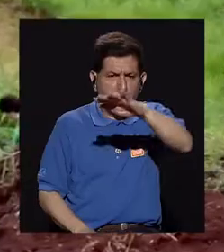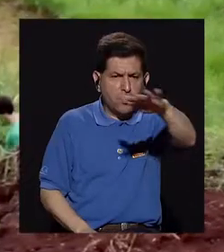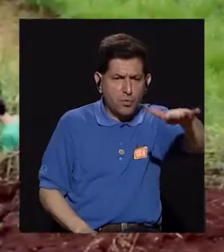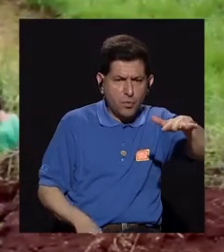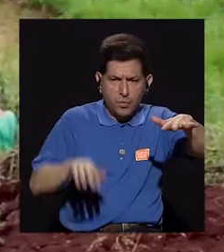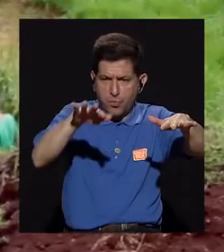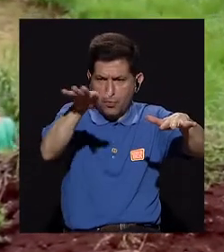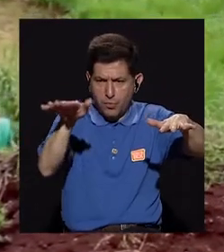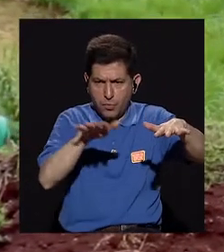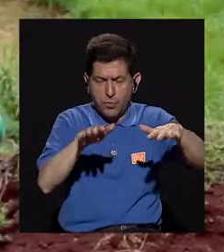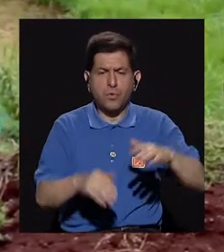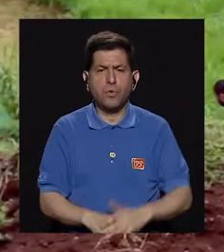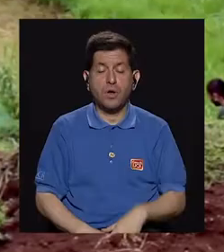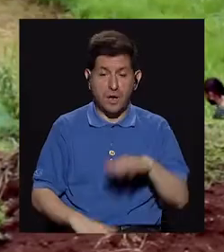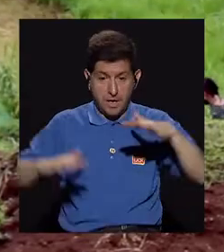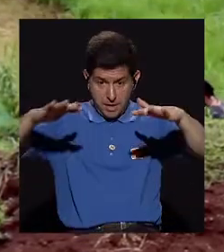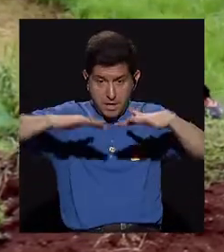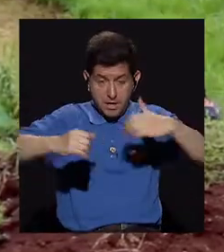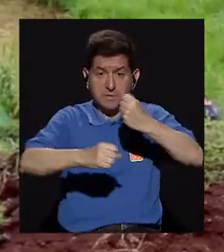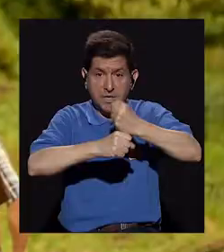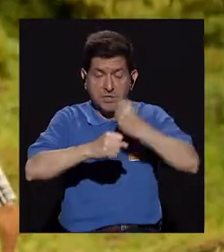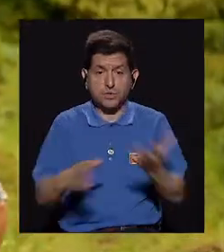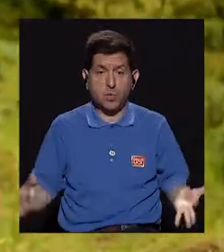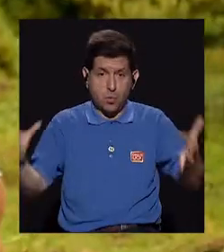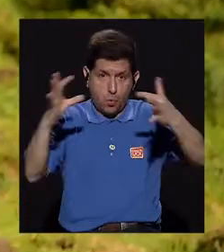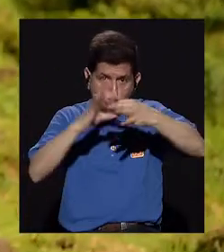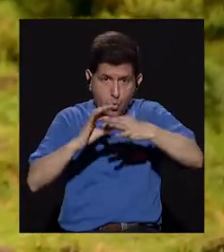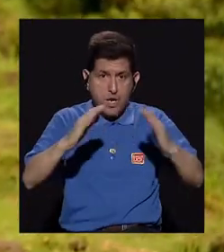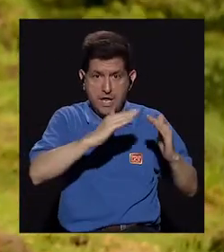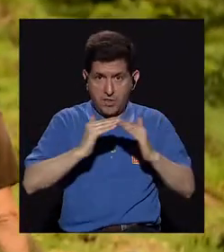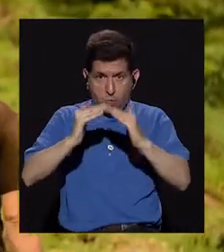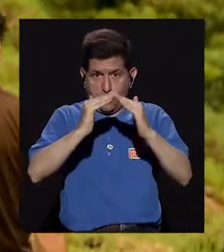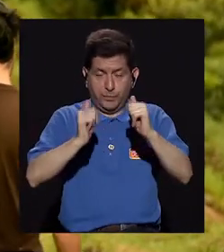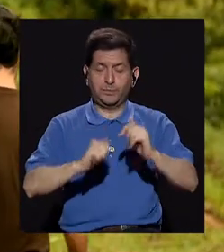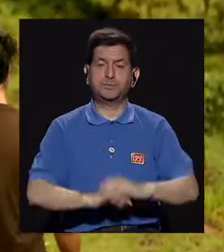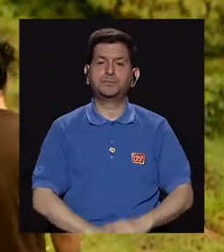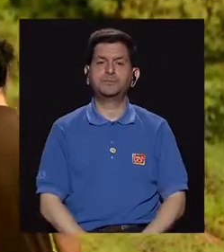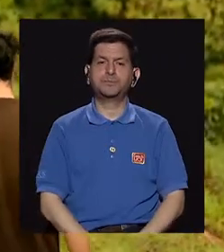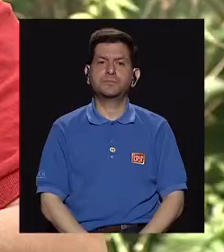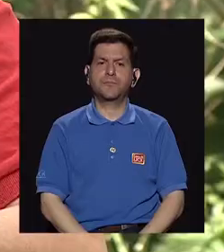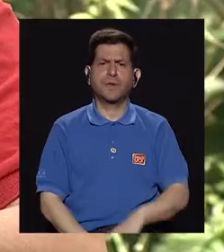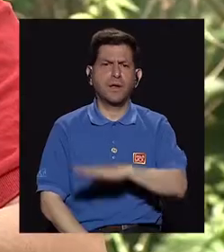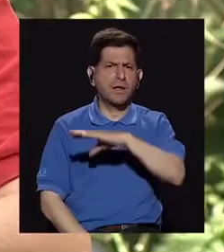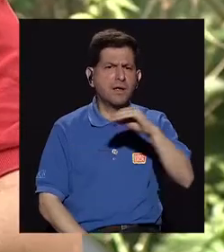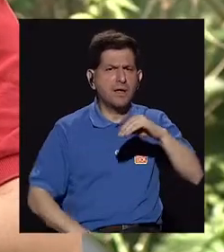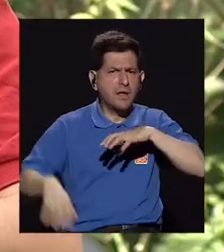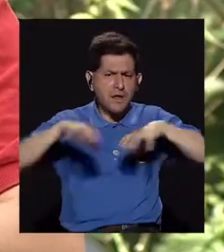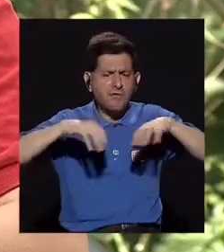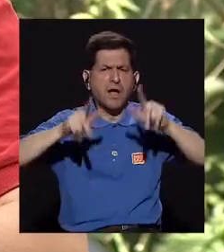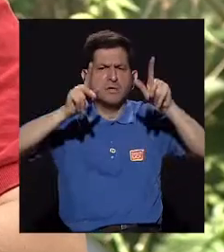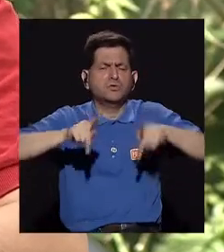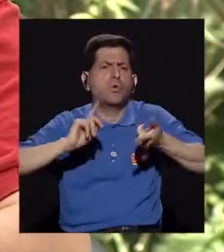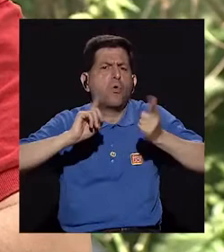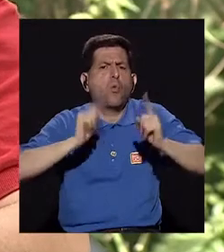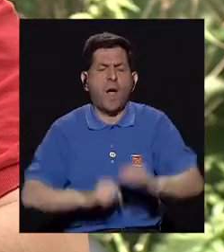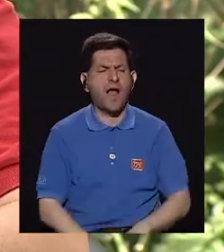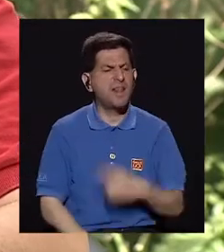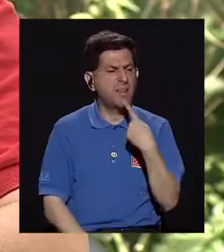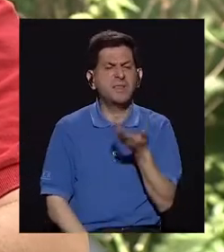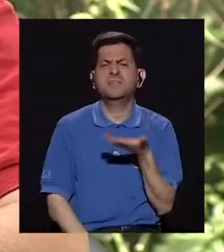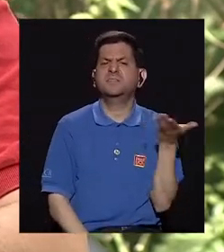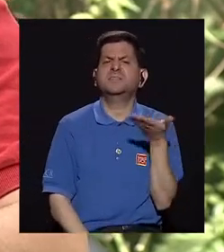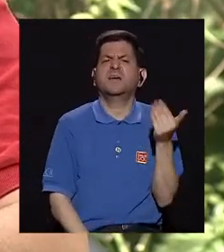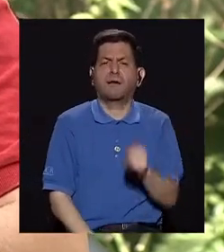¿verdad? Y trabajar ese espacio en relación con la comunidad. ¿Y cuál ha sido la reacción de la gente? ¿Qué